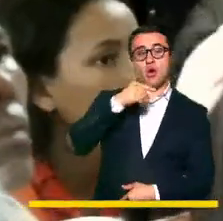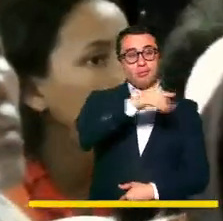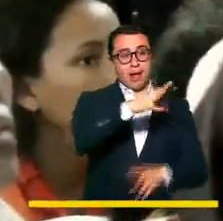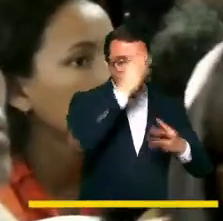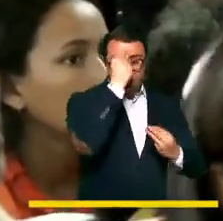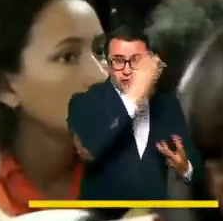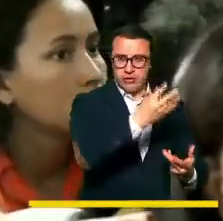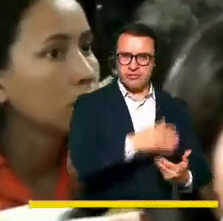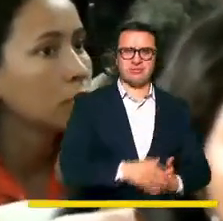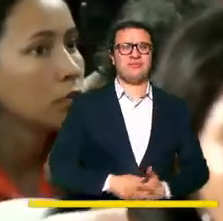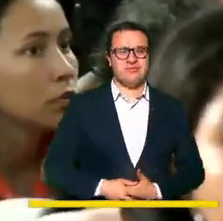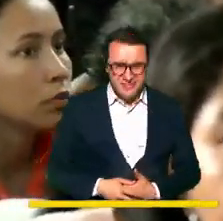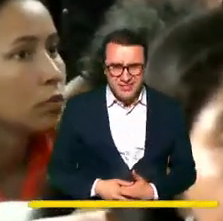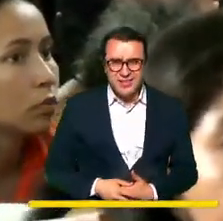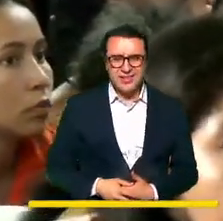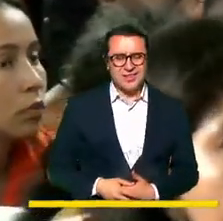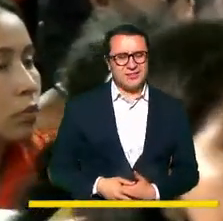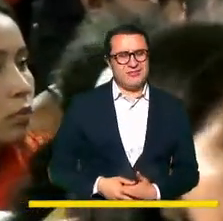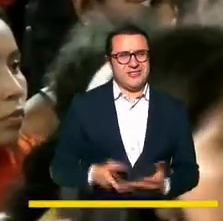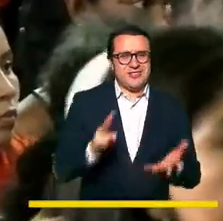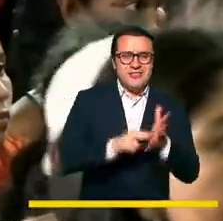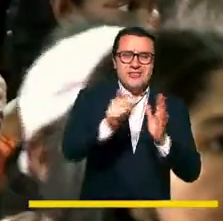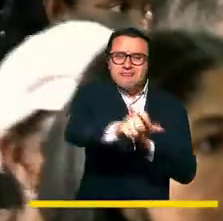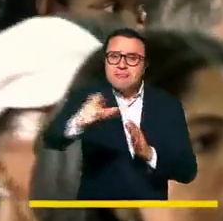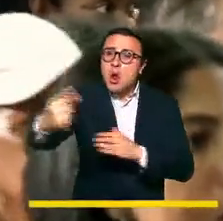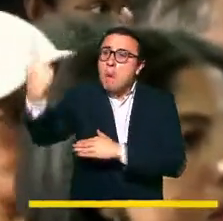Entonces el gobierno no obedece al pueblo,